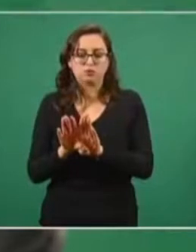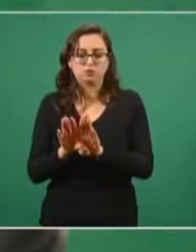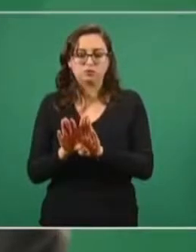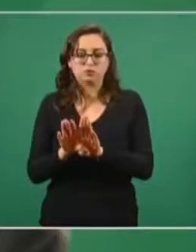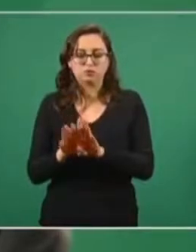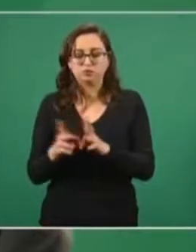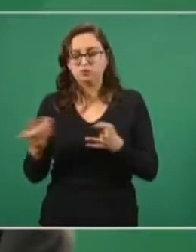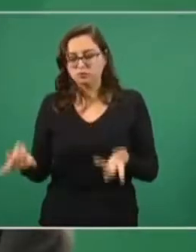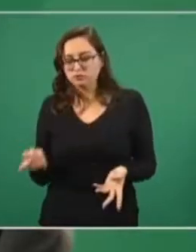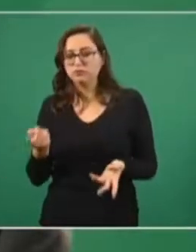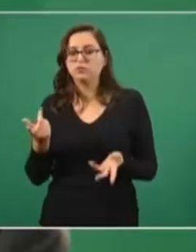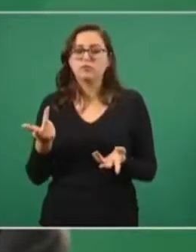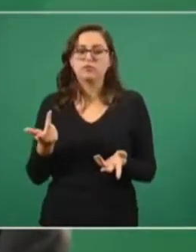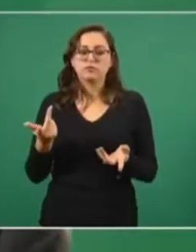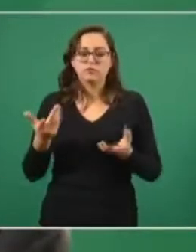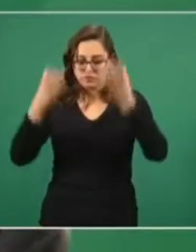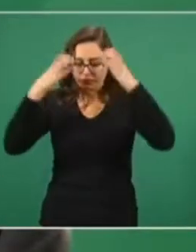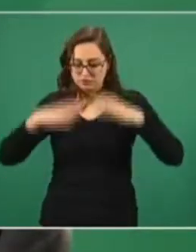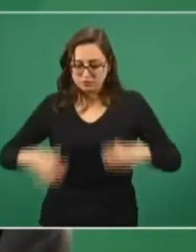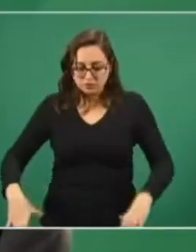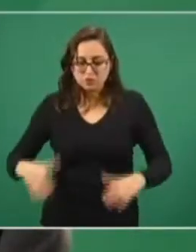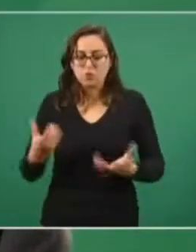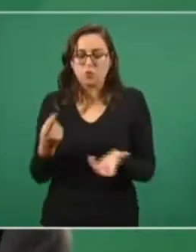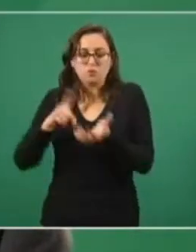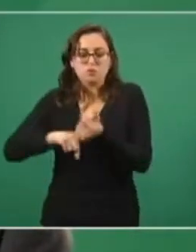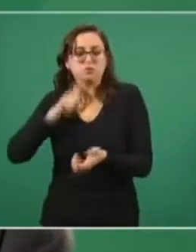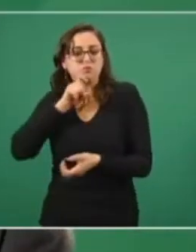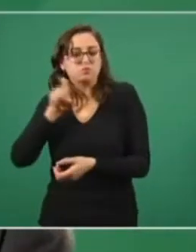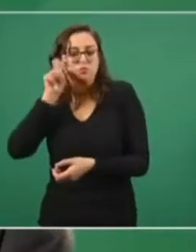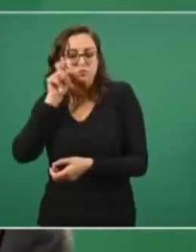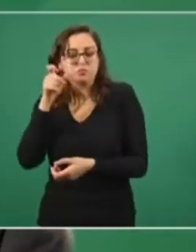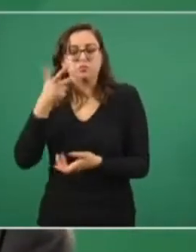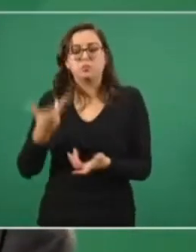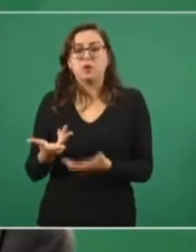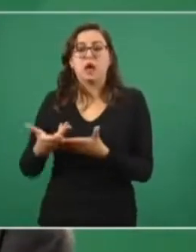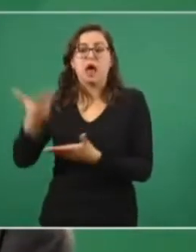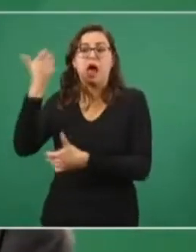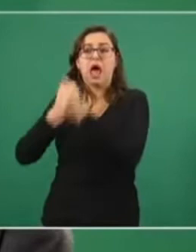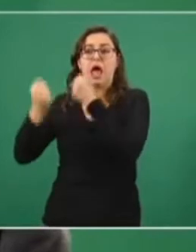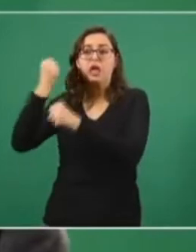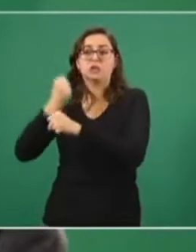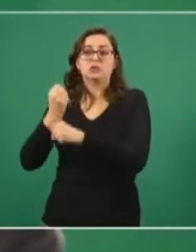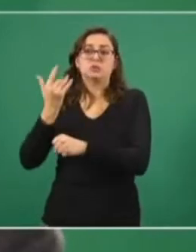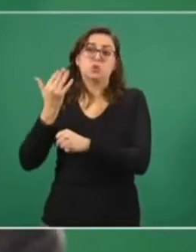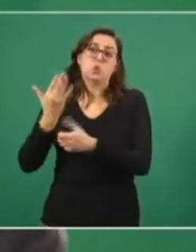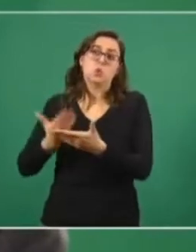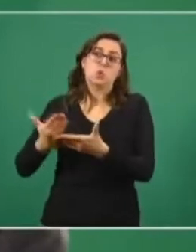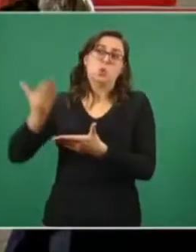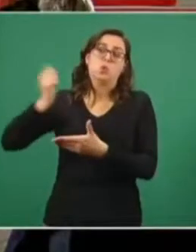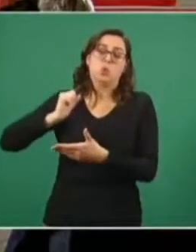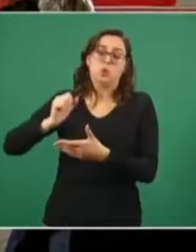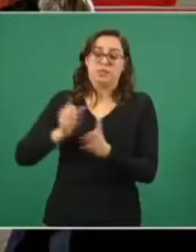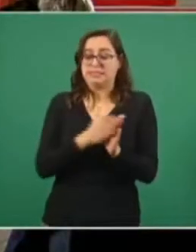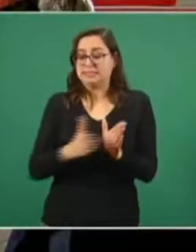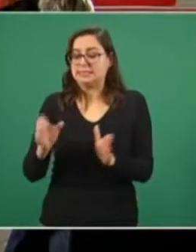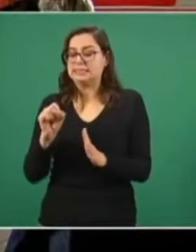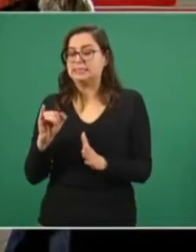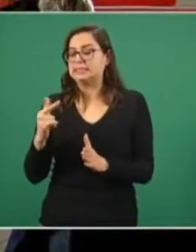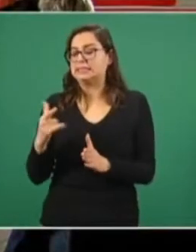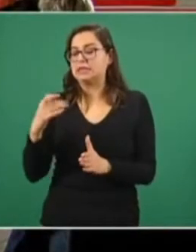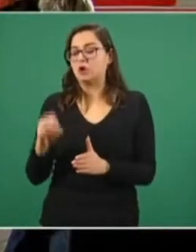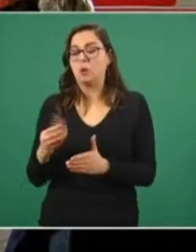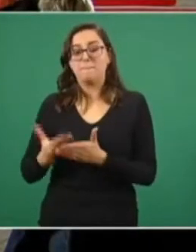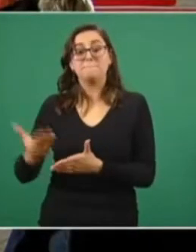caracteres sexuales de las personas. Pero este síndrome, que se describió desde los años 50 del siglo pasado, es muy conocido